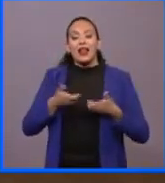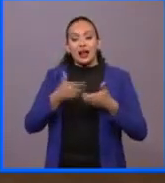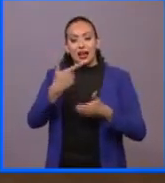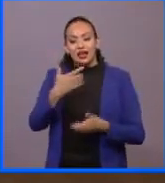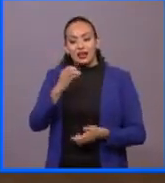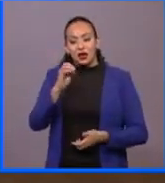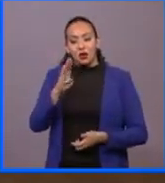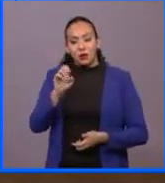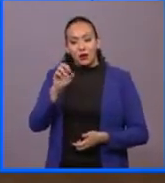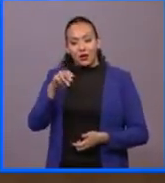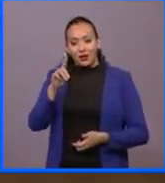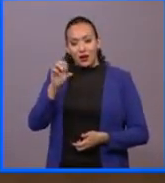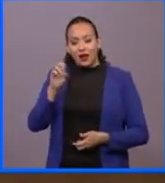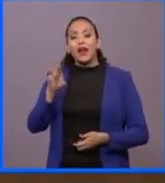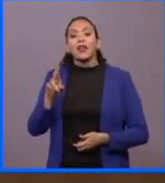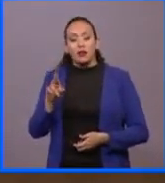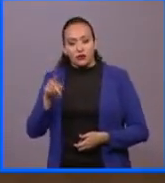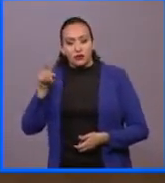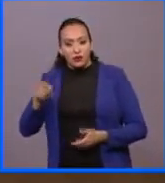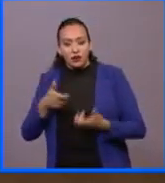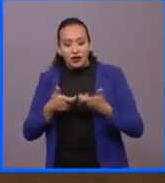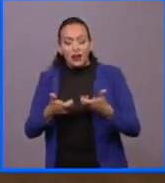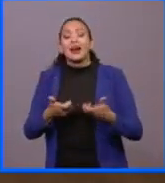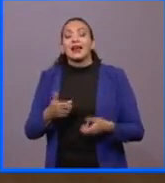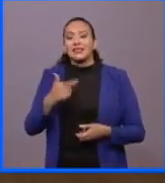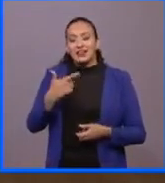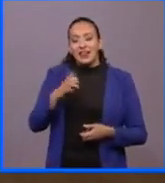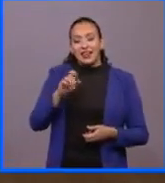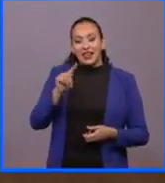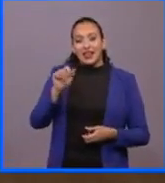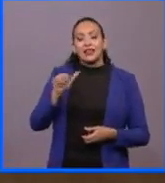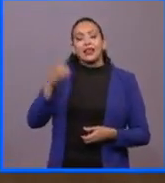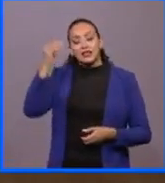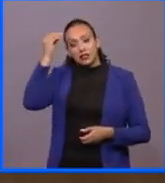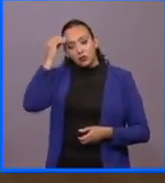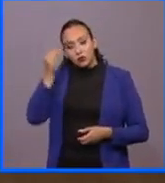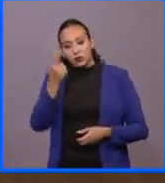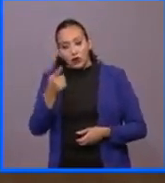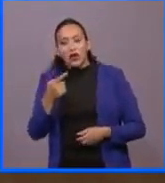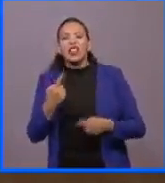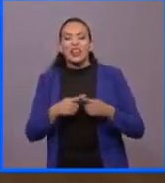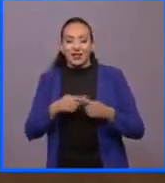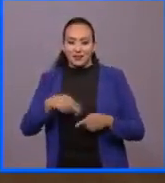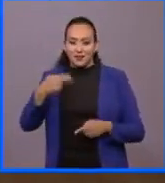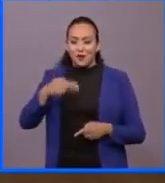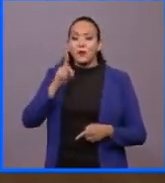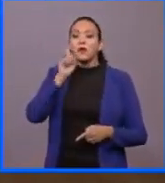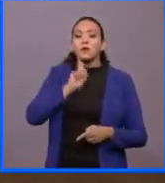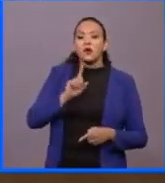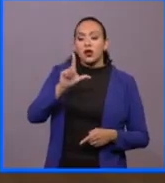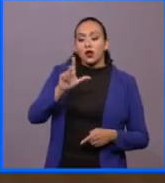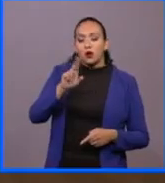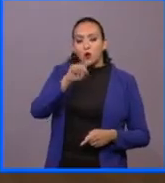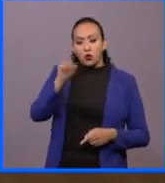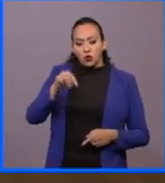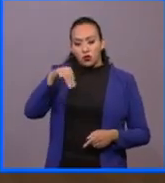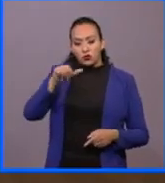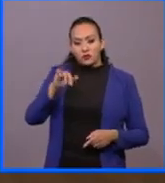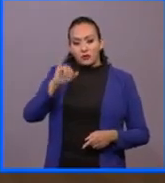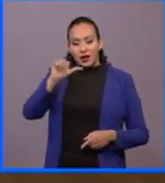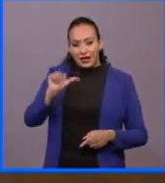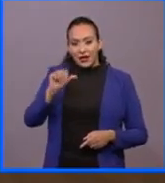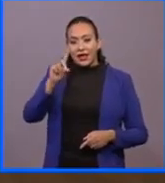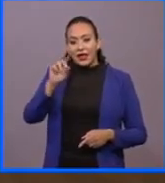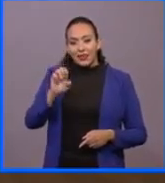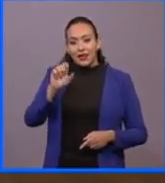Gobernador Gregorio B. Gelati 29, Colonia San Miguel Chapultepec 1, a nombre de la paciente Luz María del